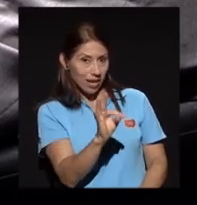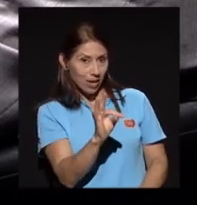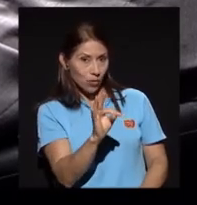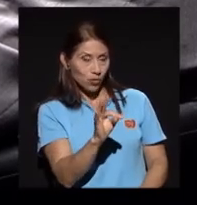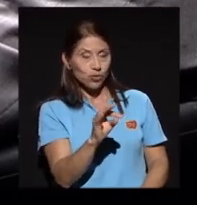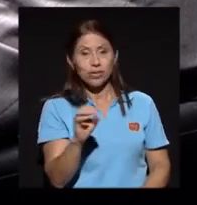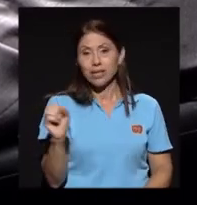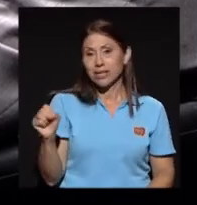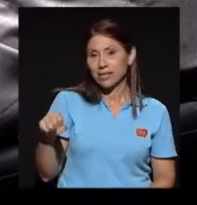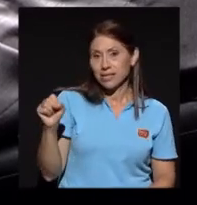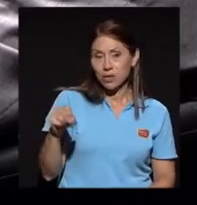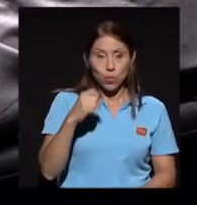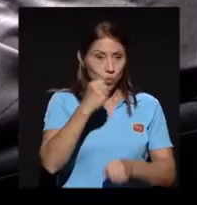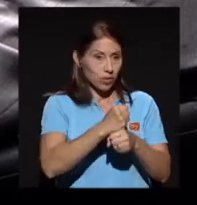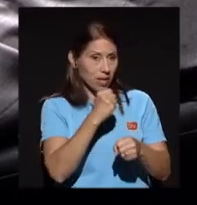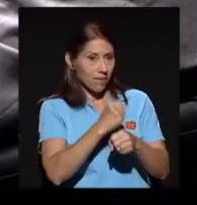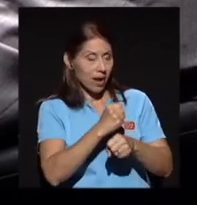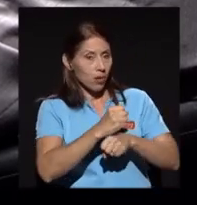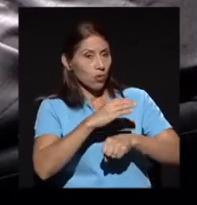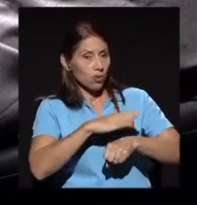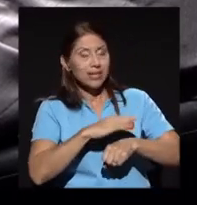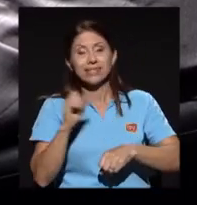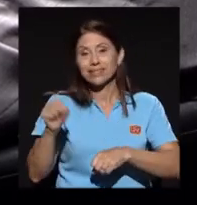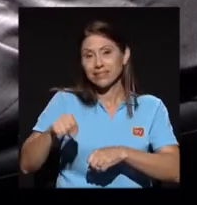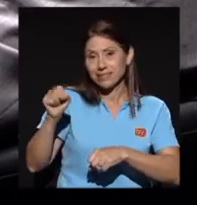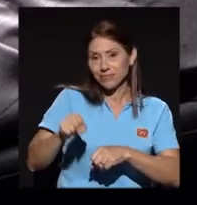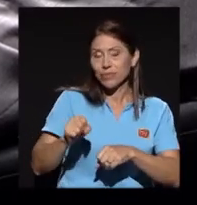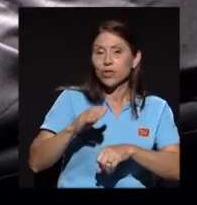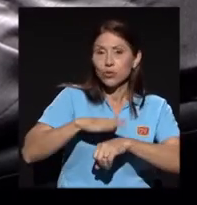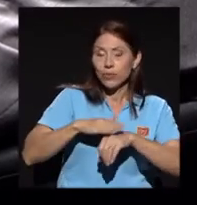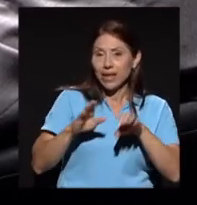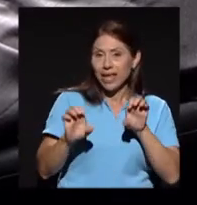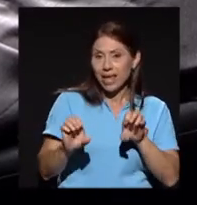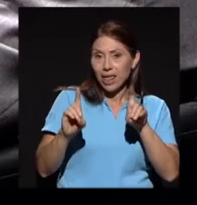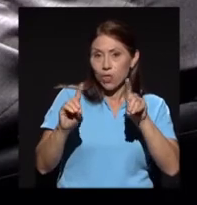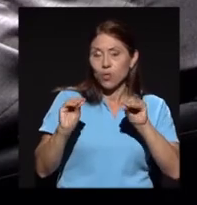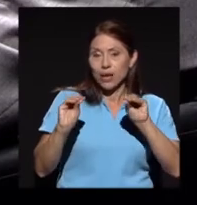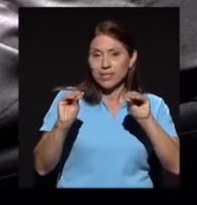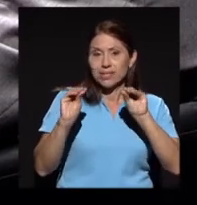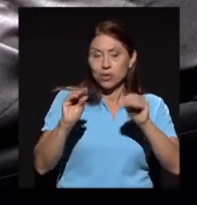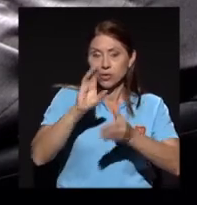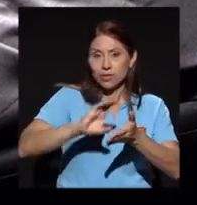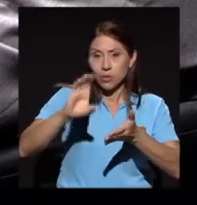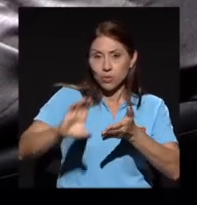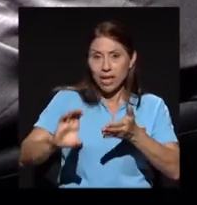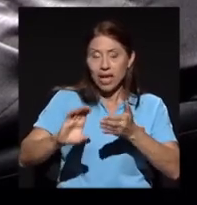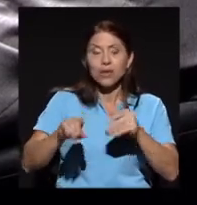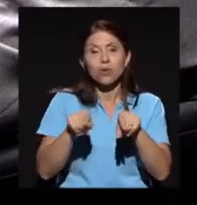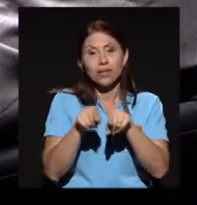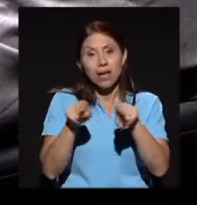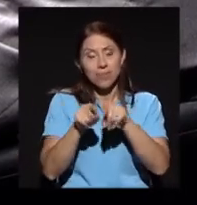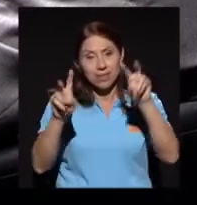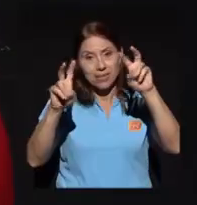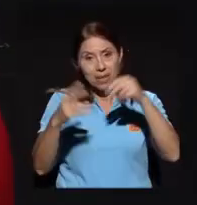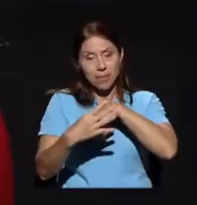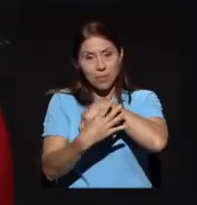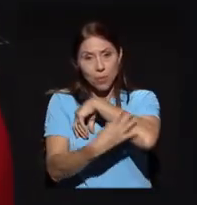que publicaron en el Fondo sobre de educación Económica. Sí, educación secundaria, después el tema de pobreza, que seguimos